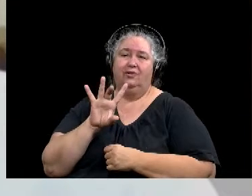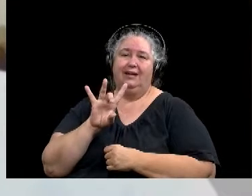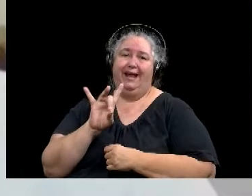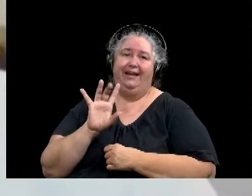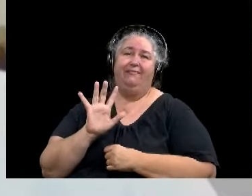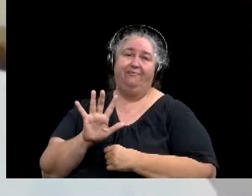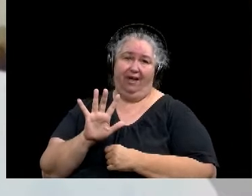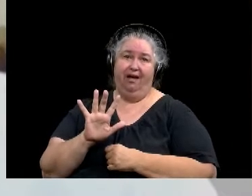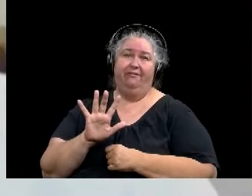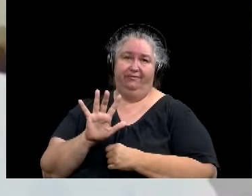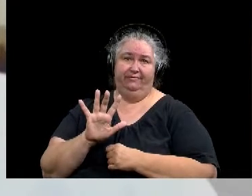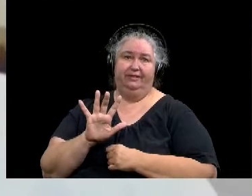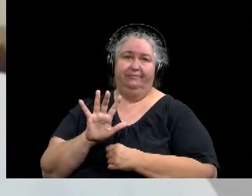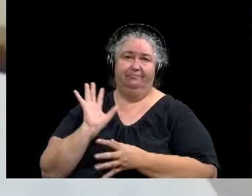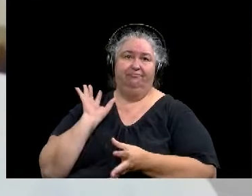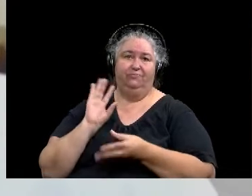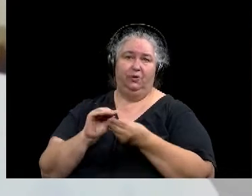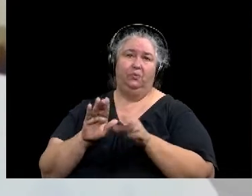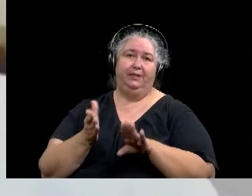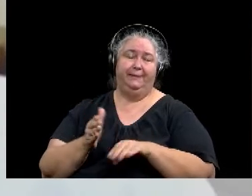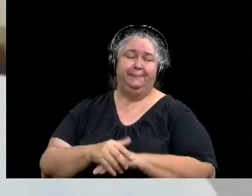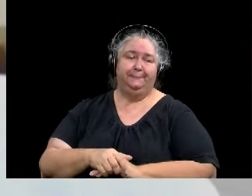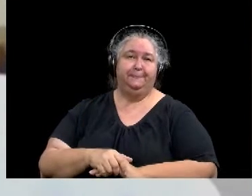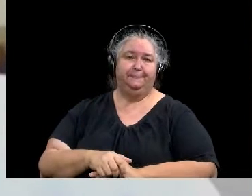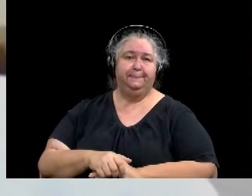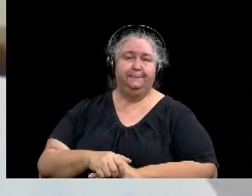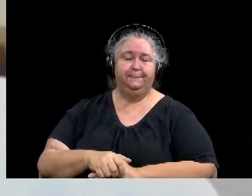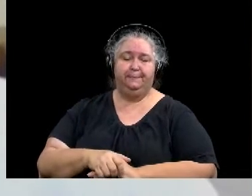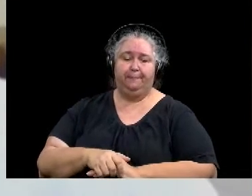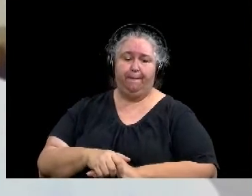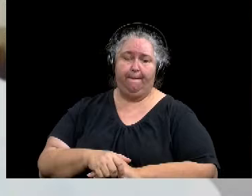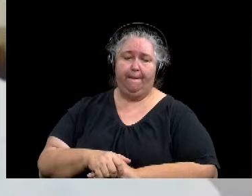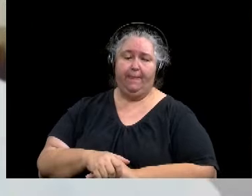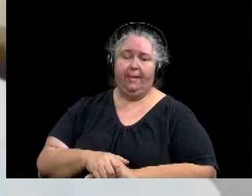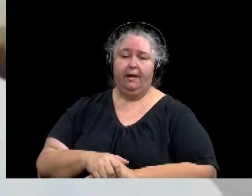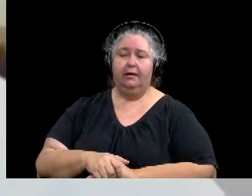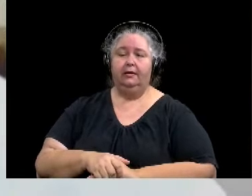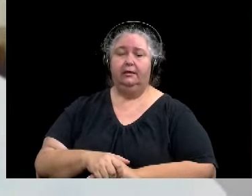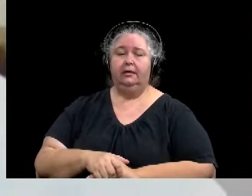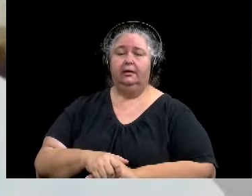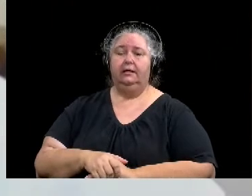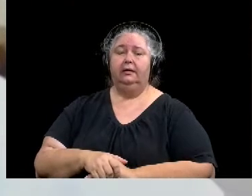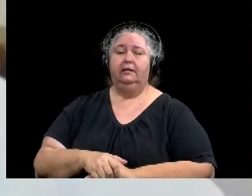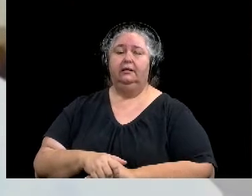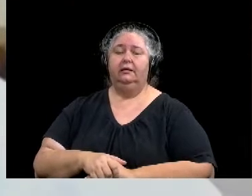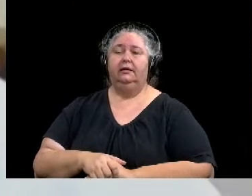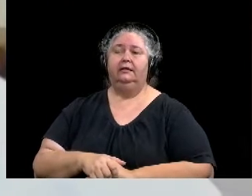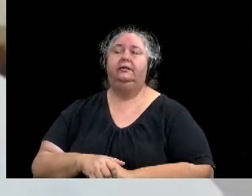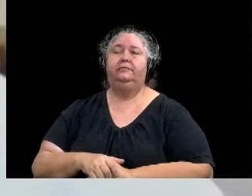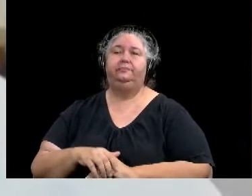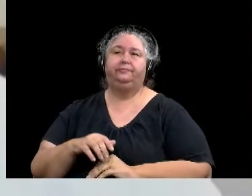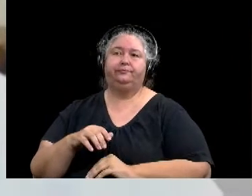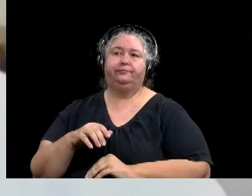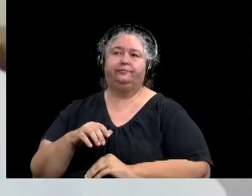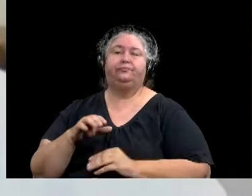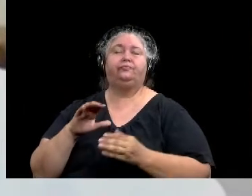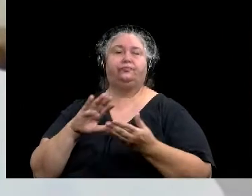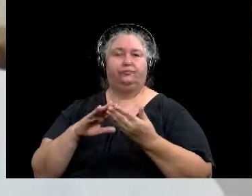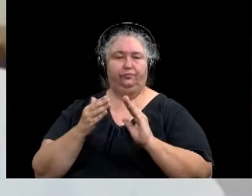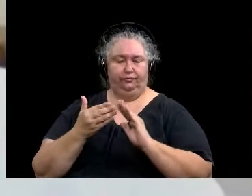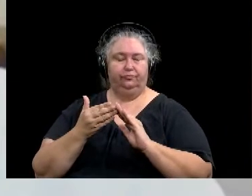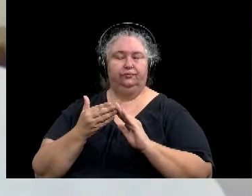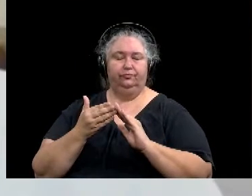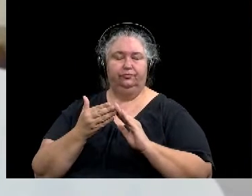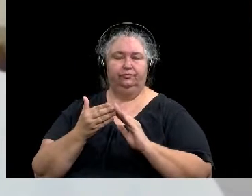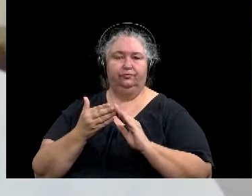185 muertes totales desde ese día de hoy aquí en las pruebas